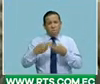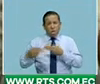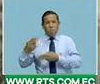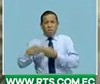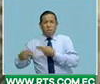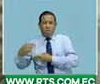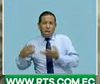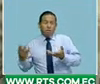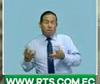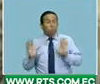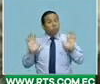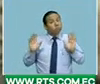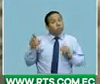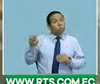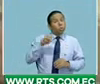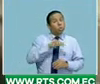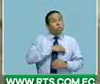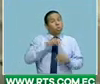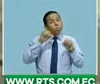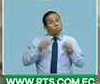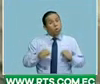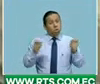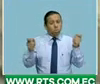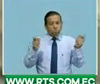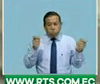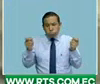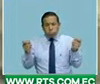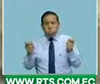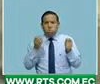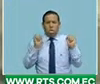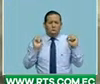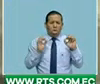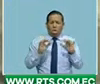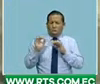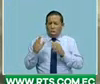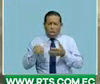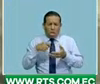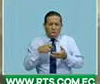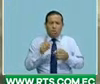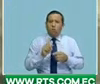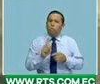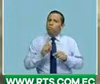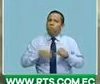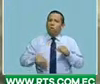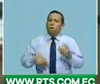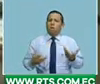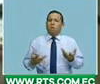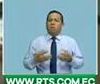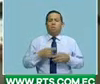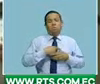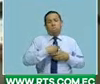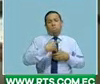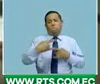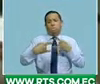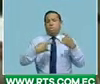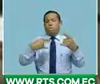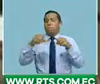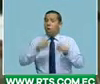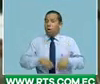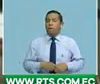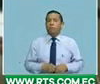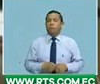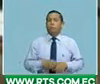poner reglas y no sean el motivo de aglomeraciones, que es el mayor riesgo. Finalmente hicieron un llamado